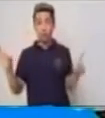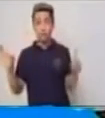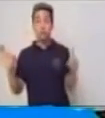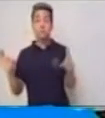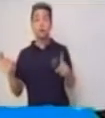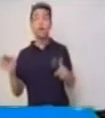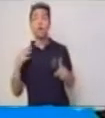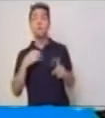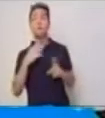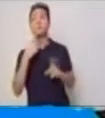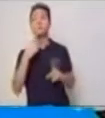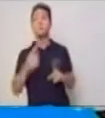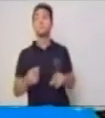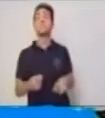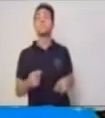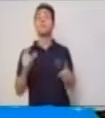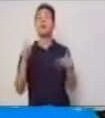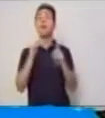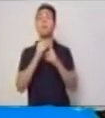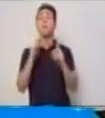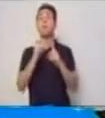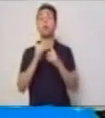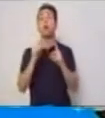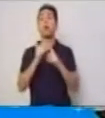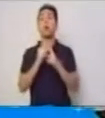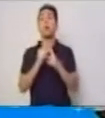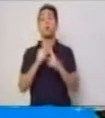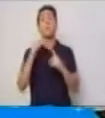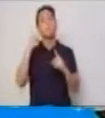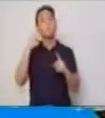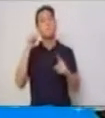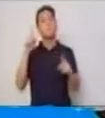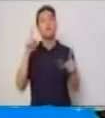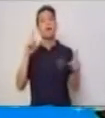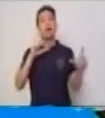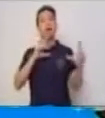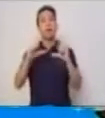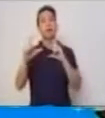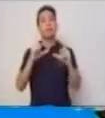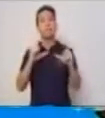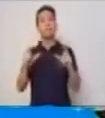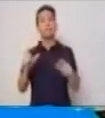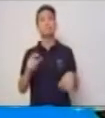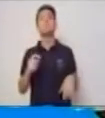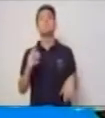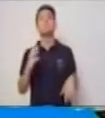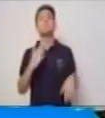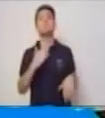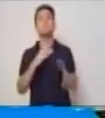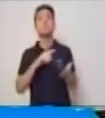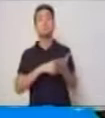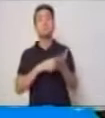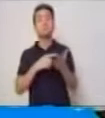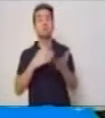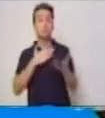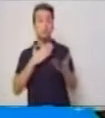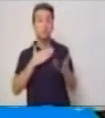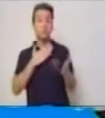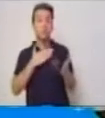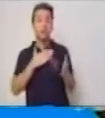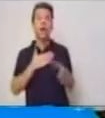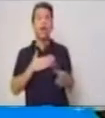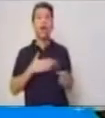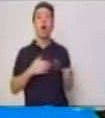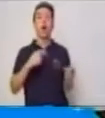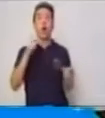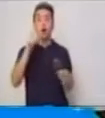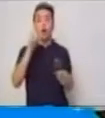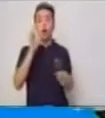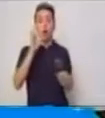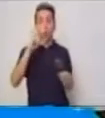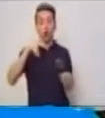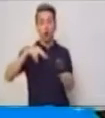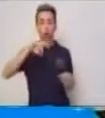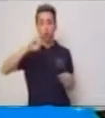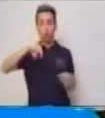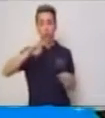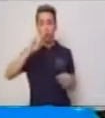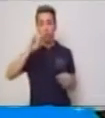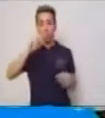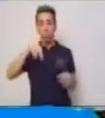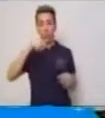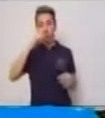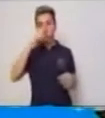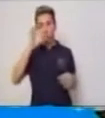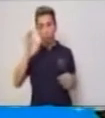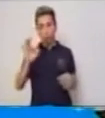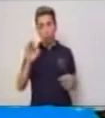de una palabra que vamos a utilizar en comunicación como un conjunto de palabras o una palabra que van a